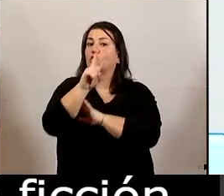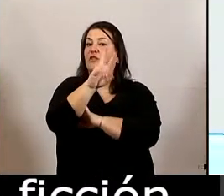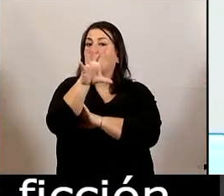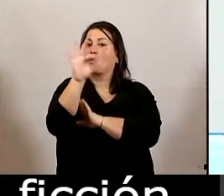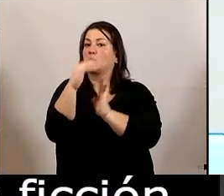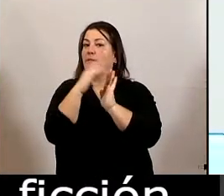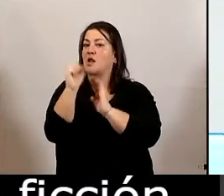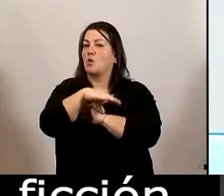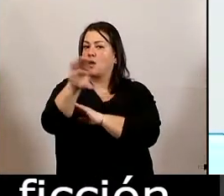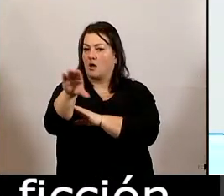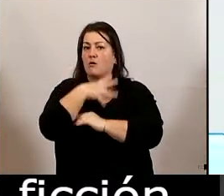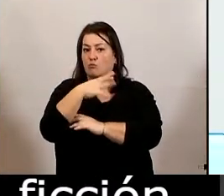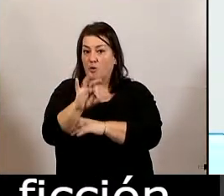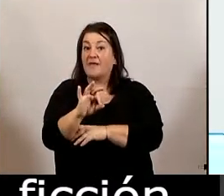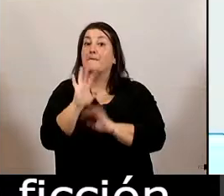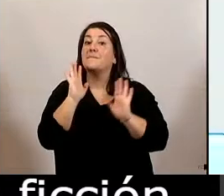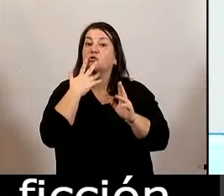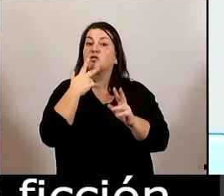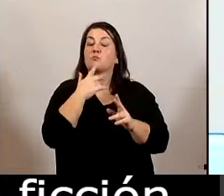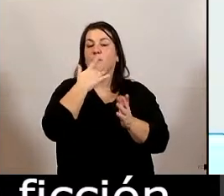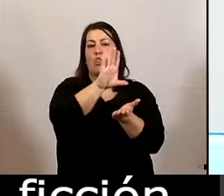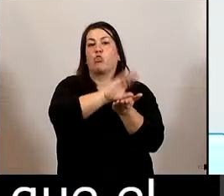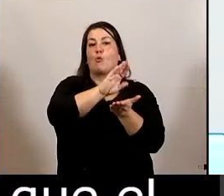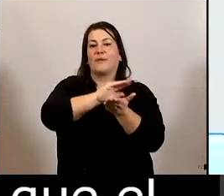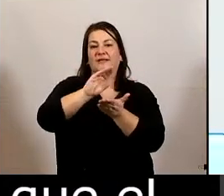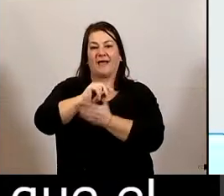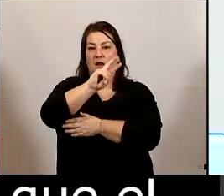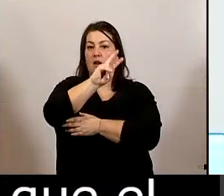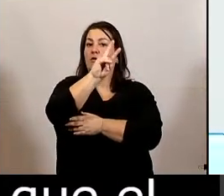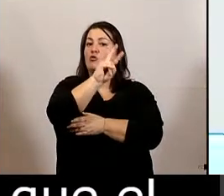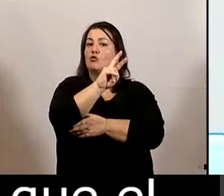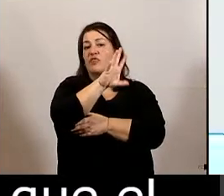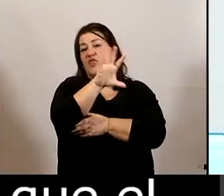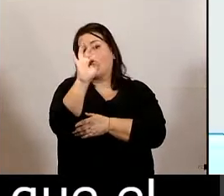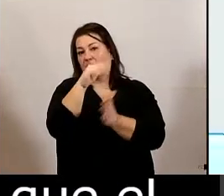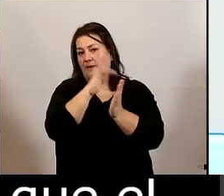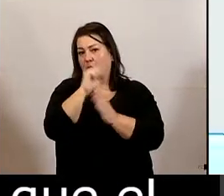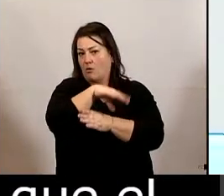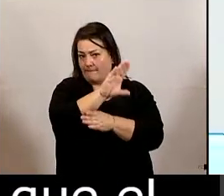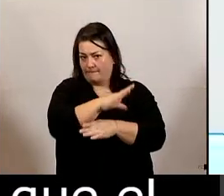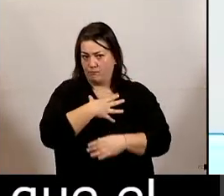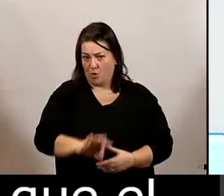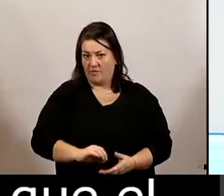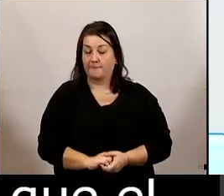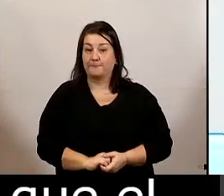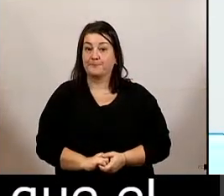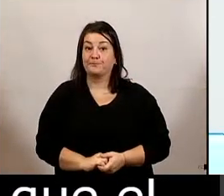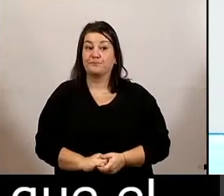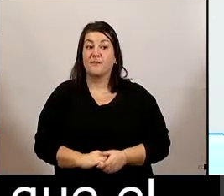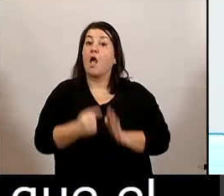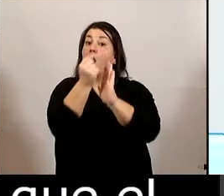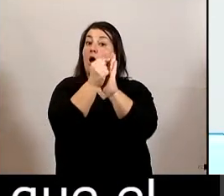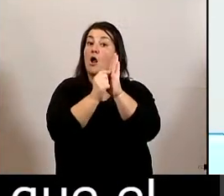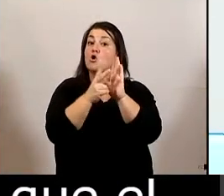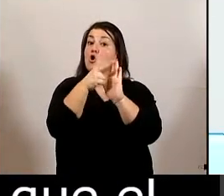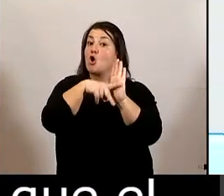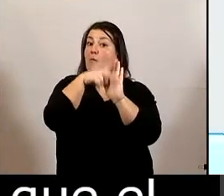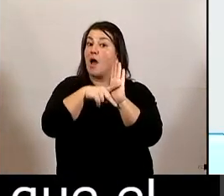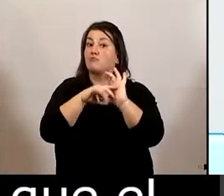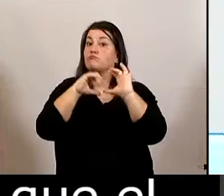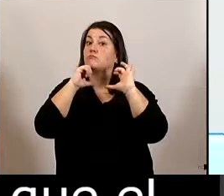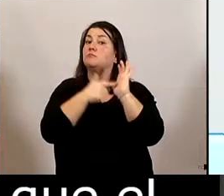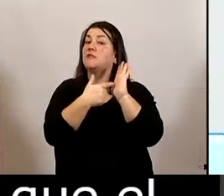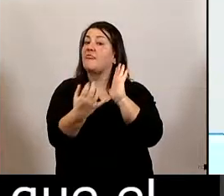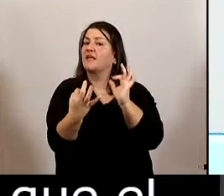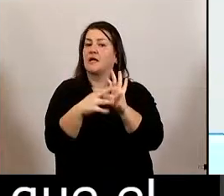250.000 euros, mientras que el documental contará con 50.000 euros. Las nuevas bases fomentan el uso